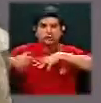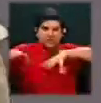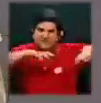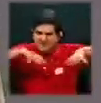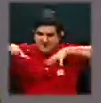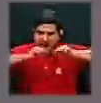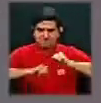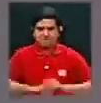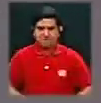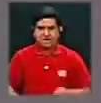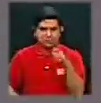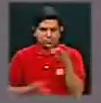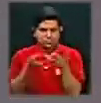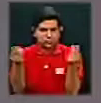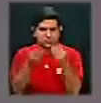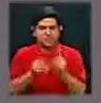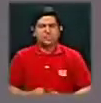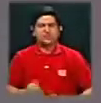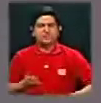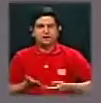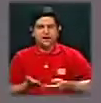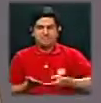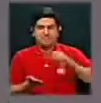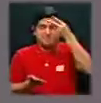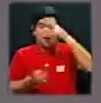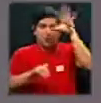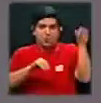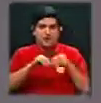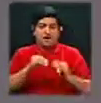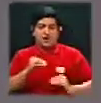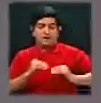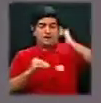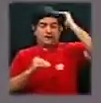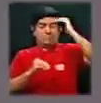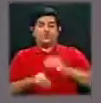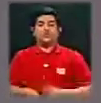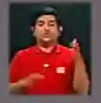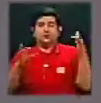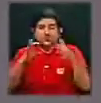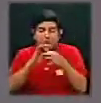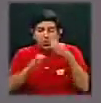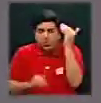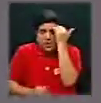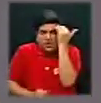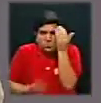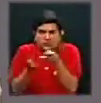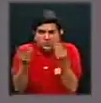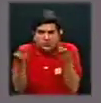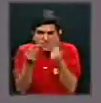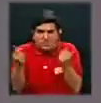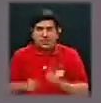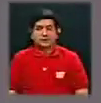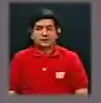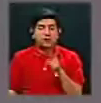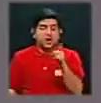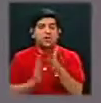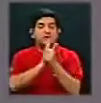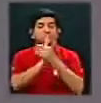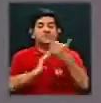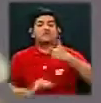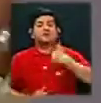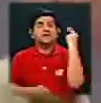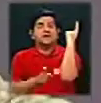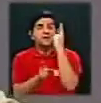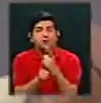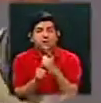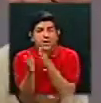dinámicos, donde se genere alto valor agregado, donde haya incorporación de conocimiento uh-huh. en la producción, que sean capaces